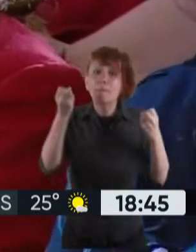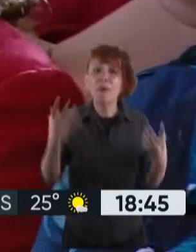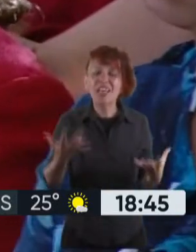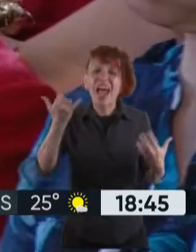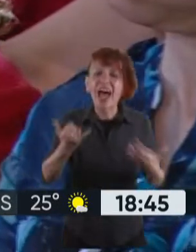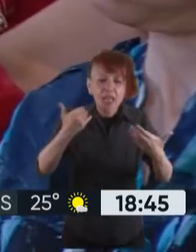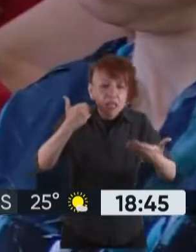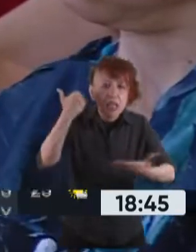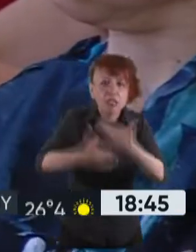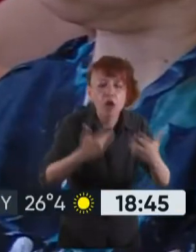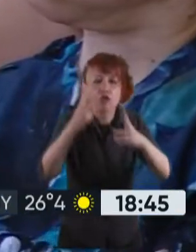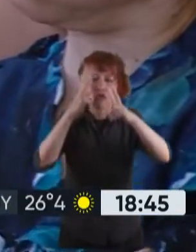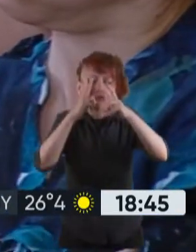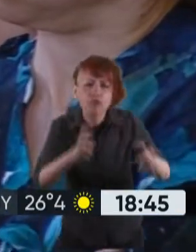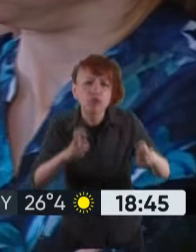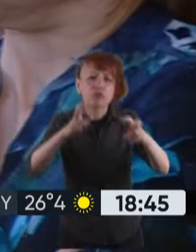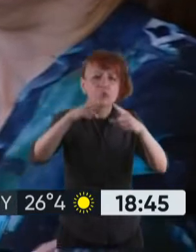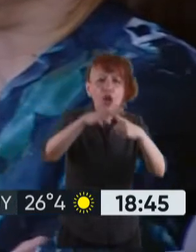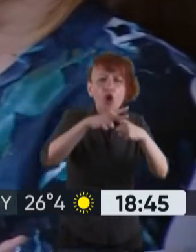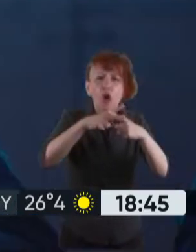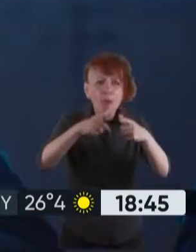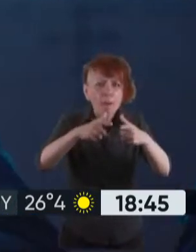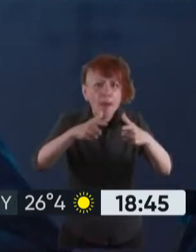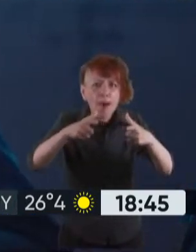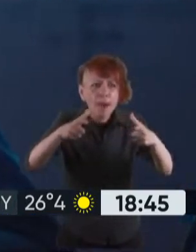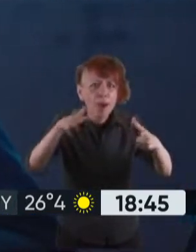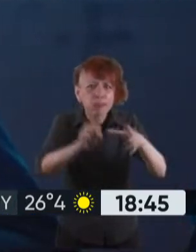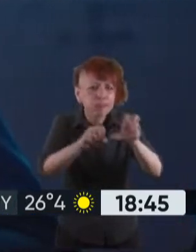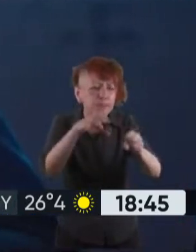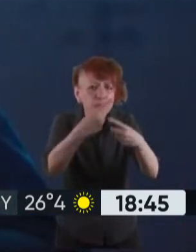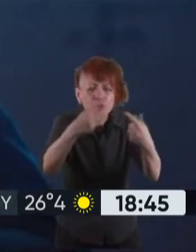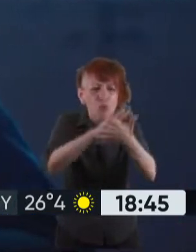tecnológico no para de avanzar. No para de avanzar.